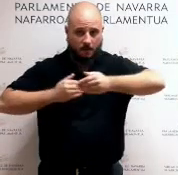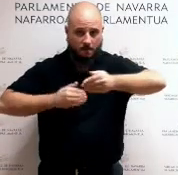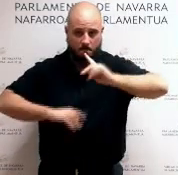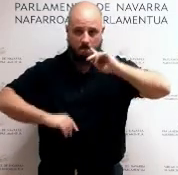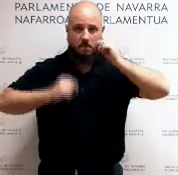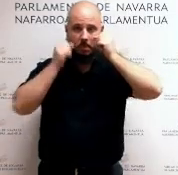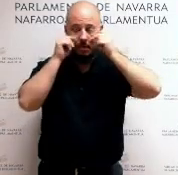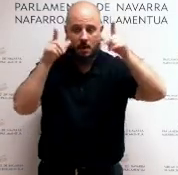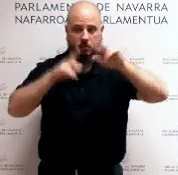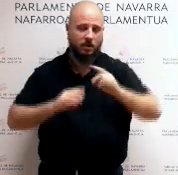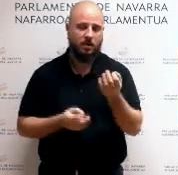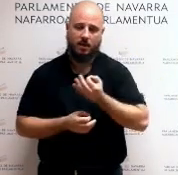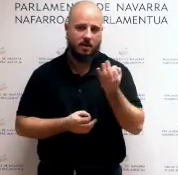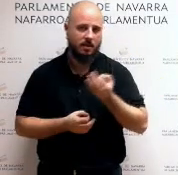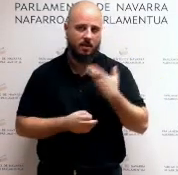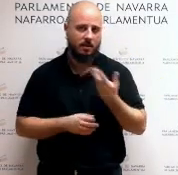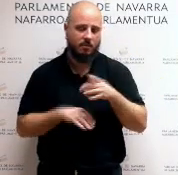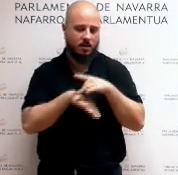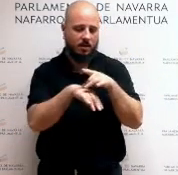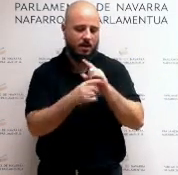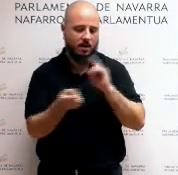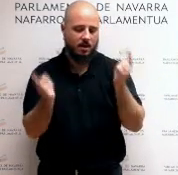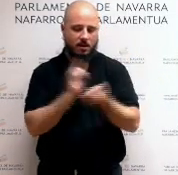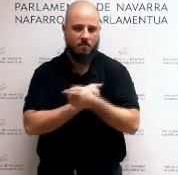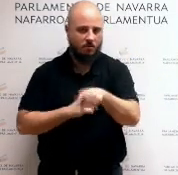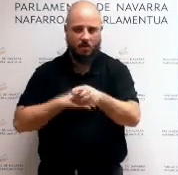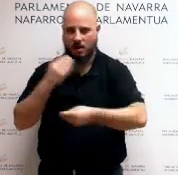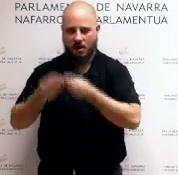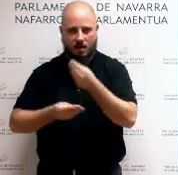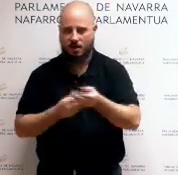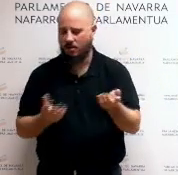necesario y de la dirección tan equivocada que están llevando para cientos y miles de personas en esta comunidad.